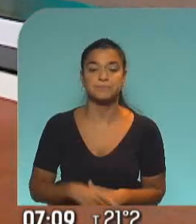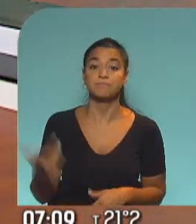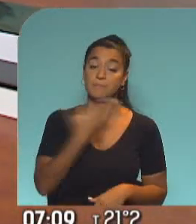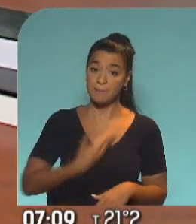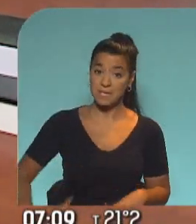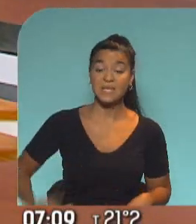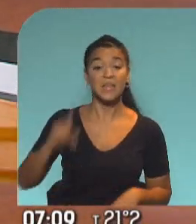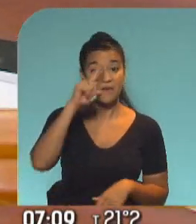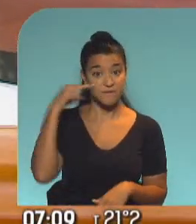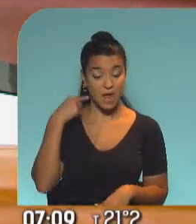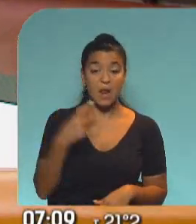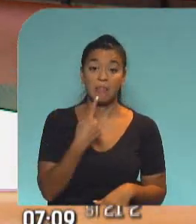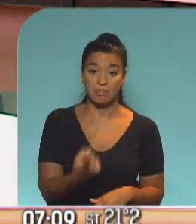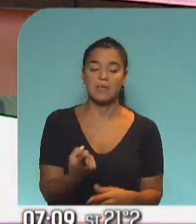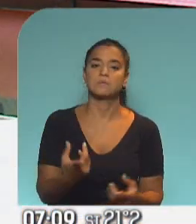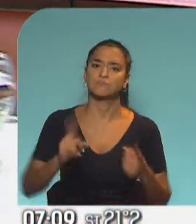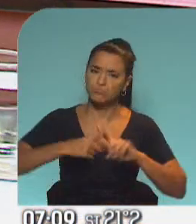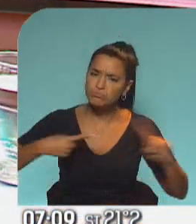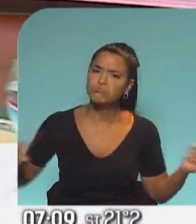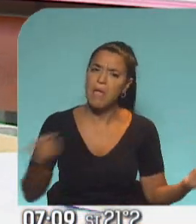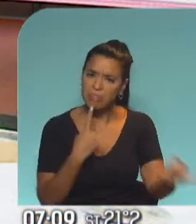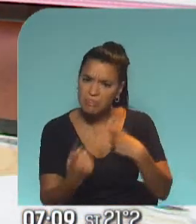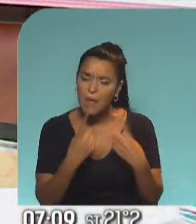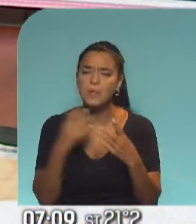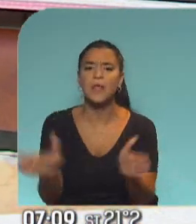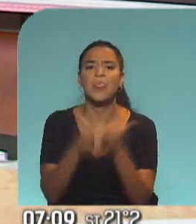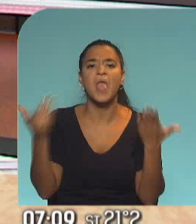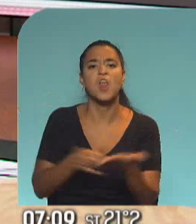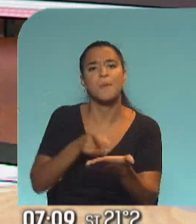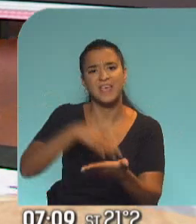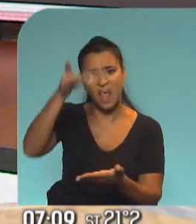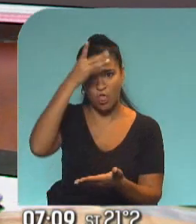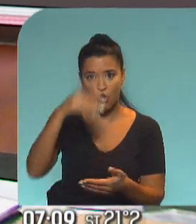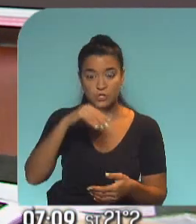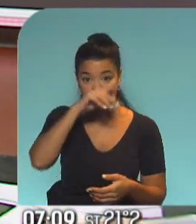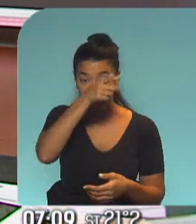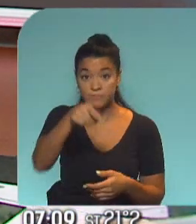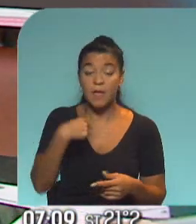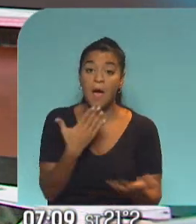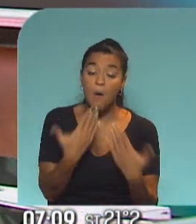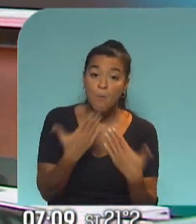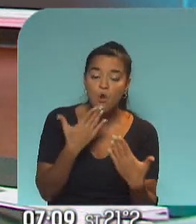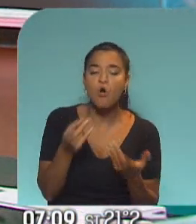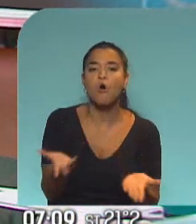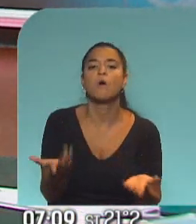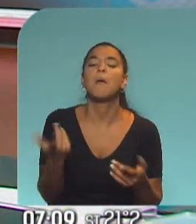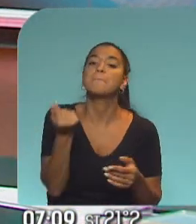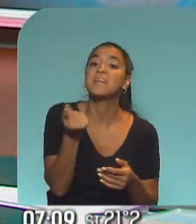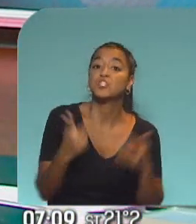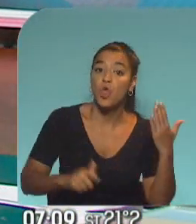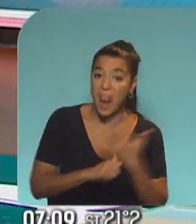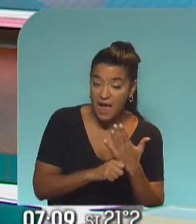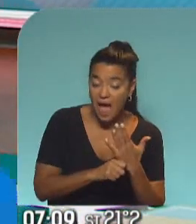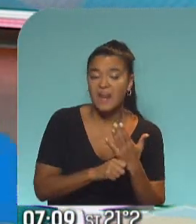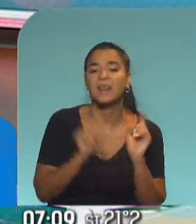El presidente Alberto Fernández ofreció una extensa entrevista al diario Página 12. Allí habló del precio de la carne,